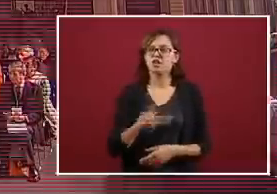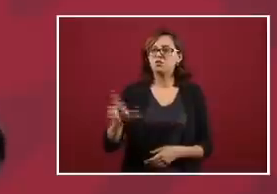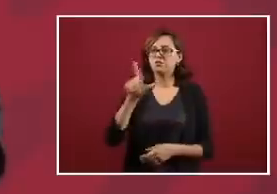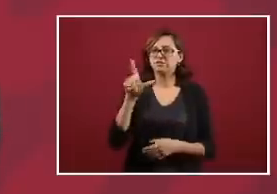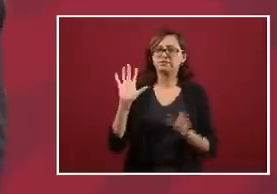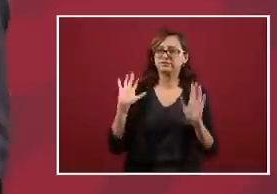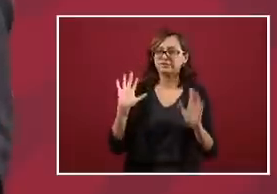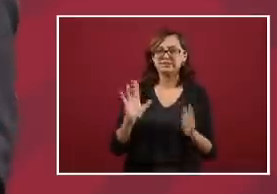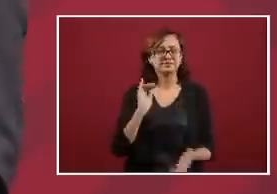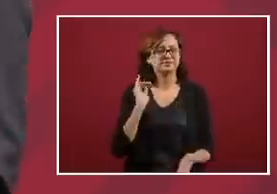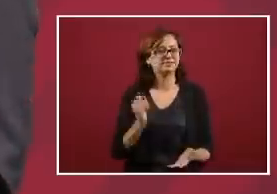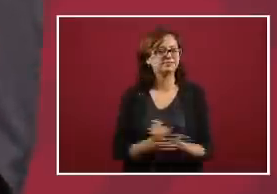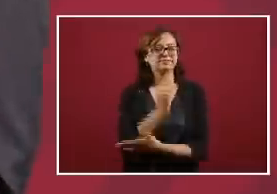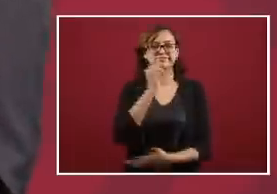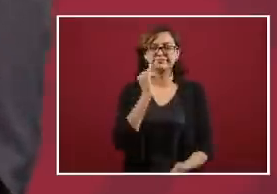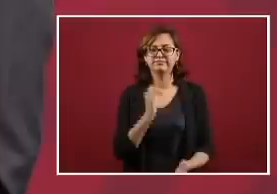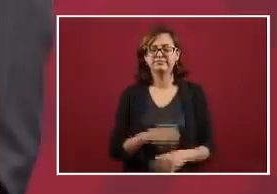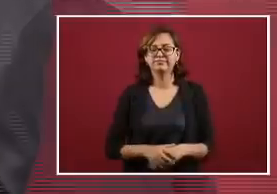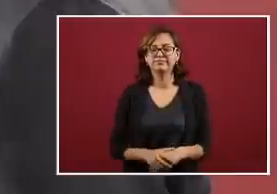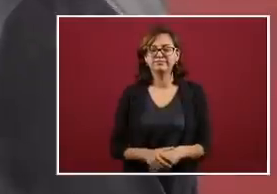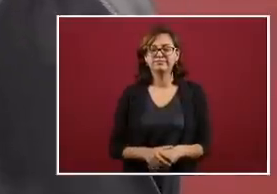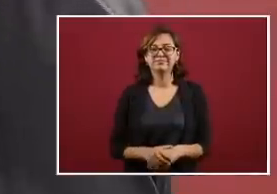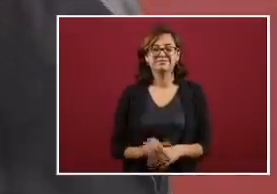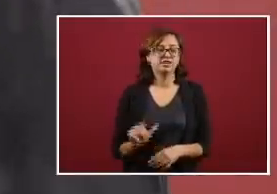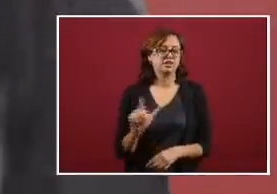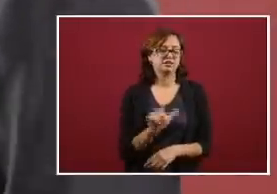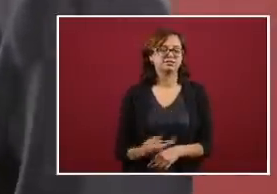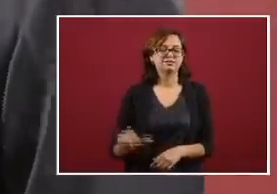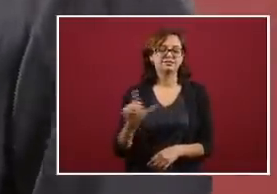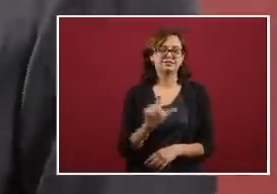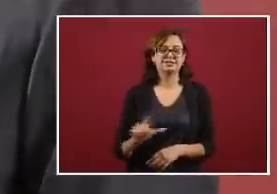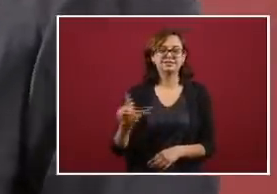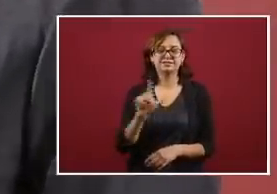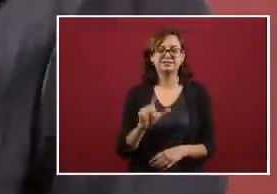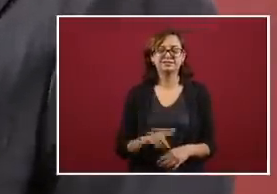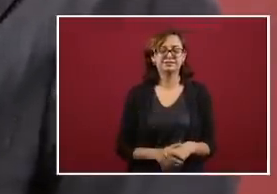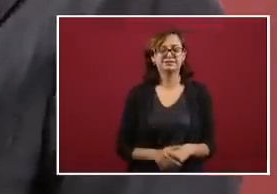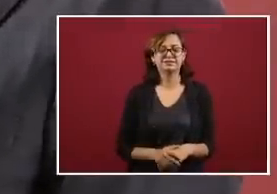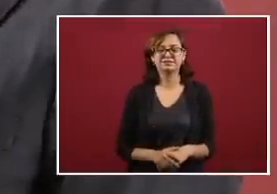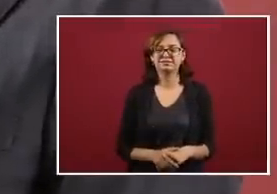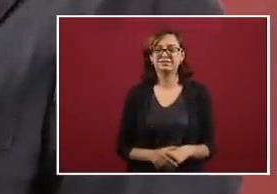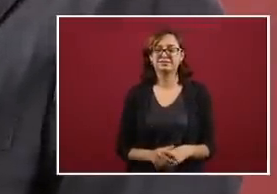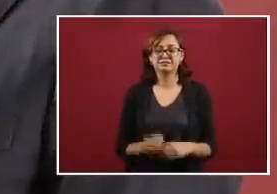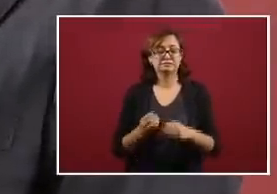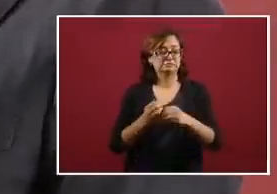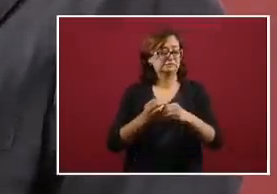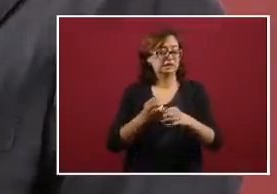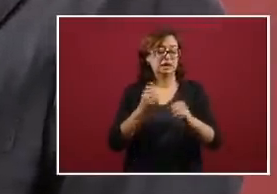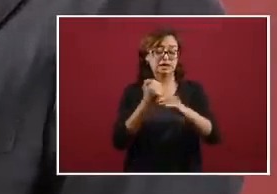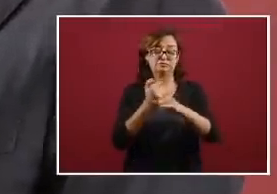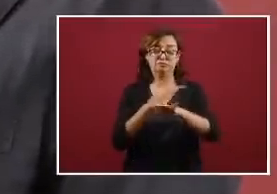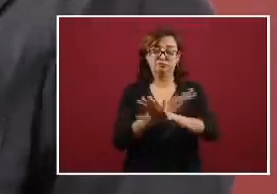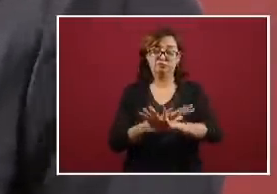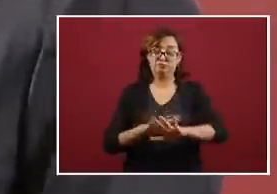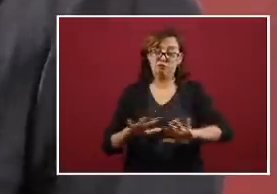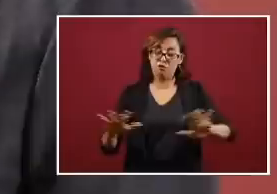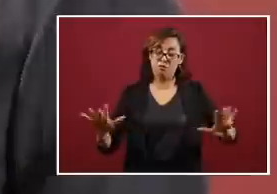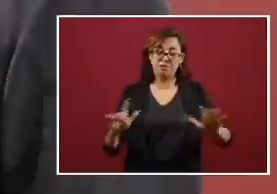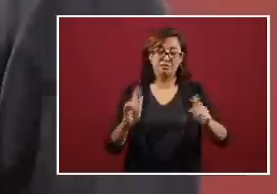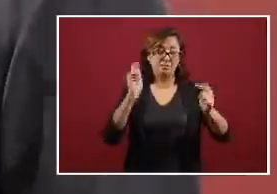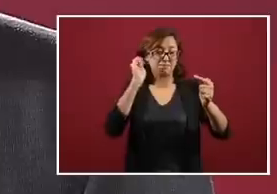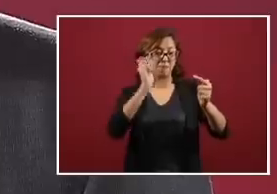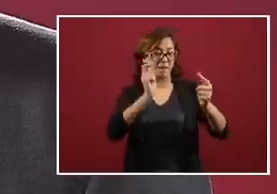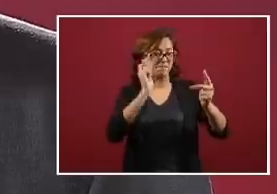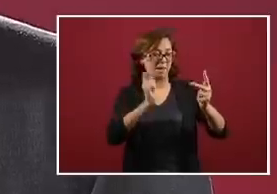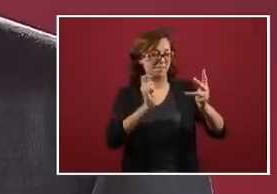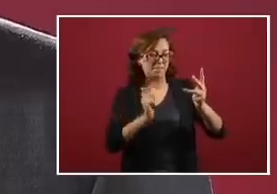porque es un informe detallado de todo lo que tiene que